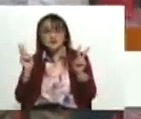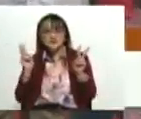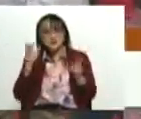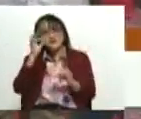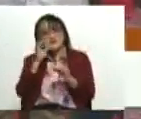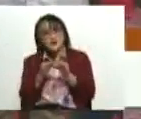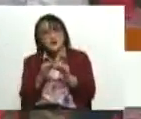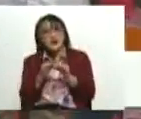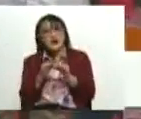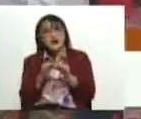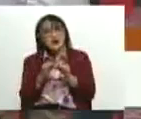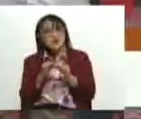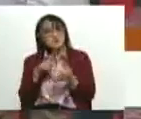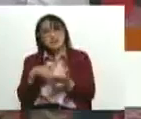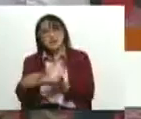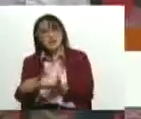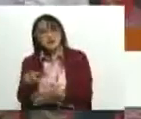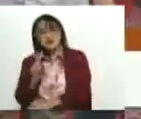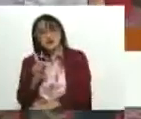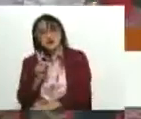esperanza del que no se rinde.